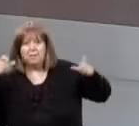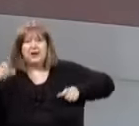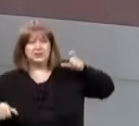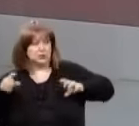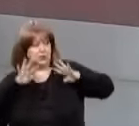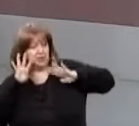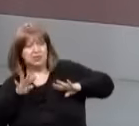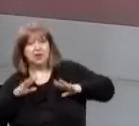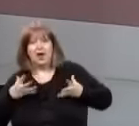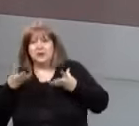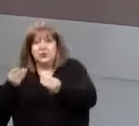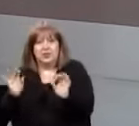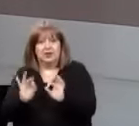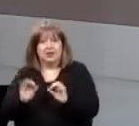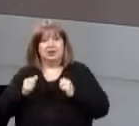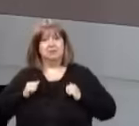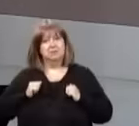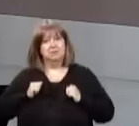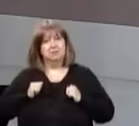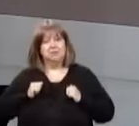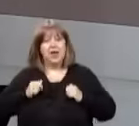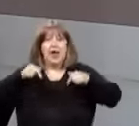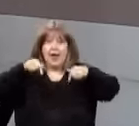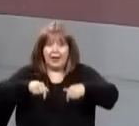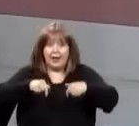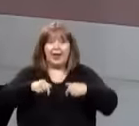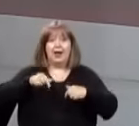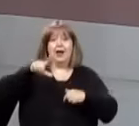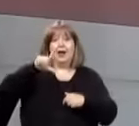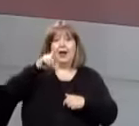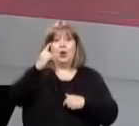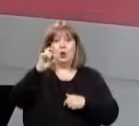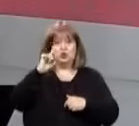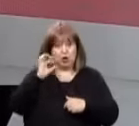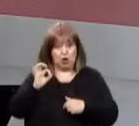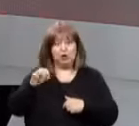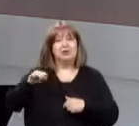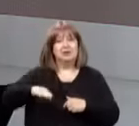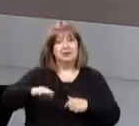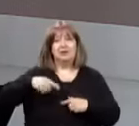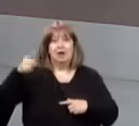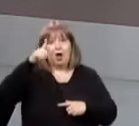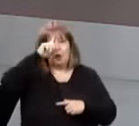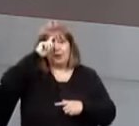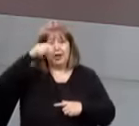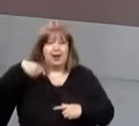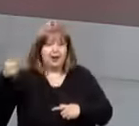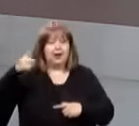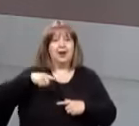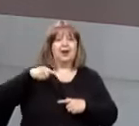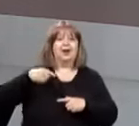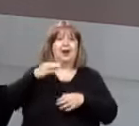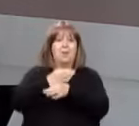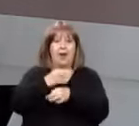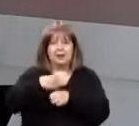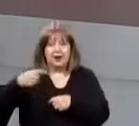tanto? Sí, claro. Nada. Sí, sí, sí. Y en este caso también hubo muchas personas que vieron las condiciones en las que entraba y salía este chiquito, claro, este nene de 5 años. Eso